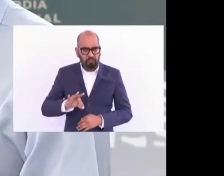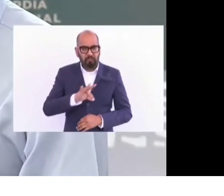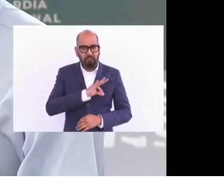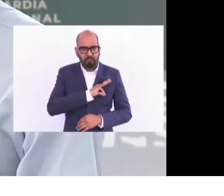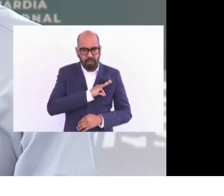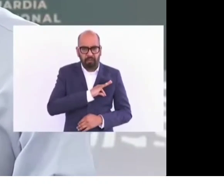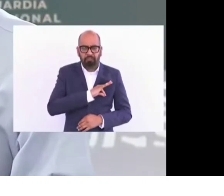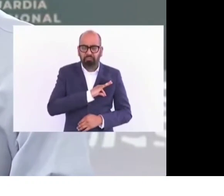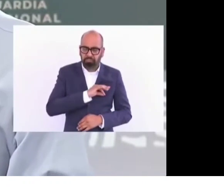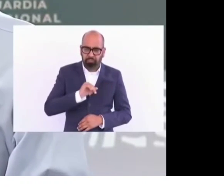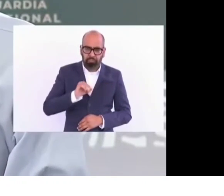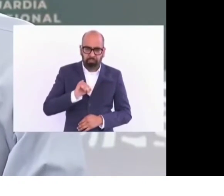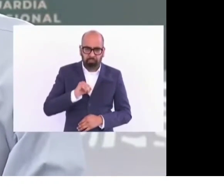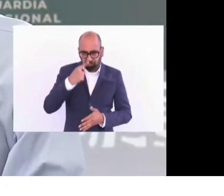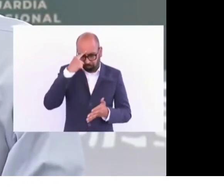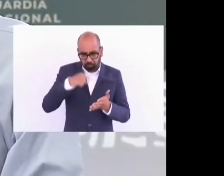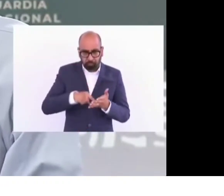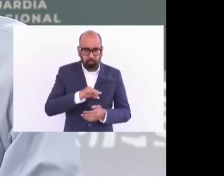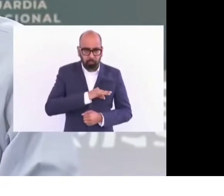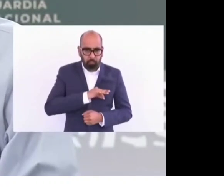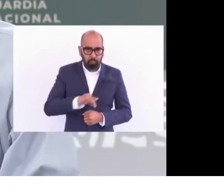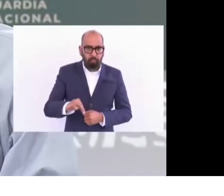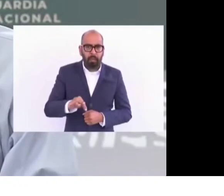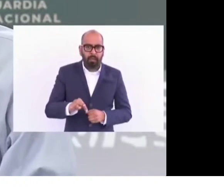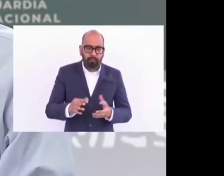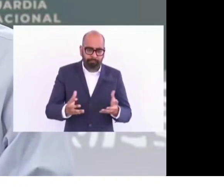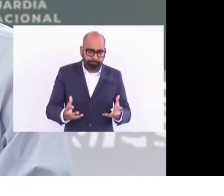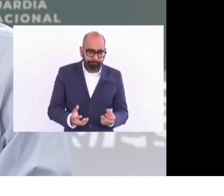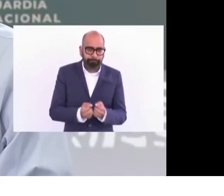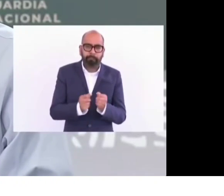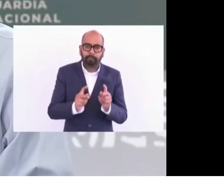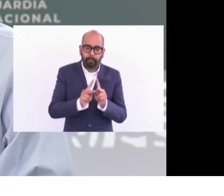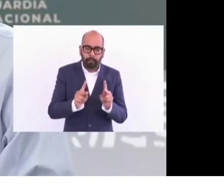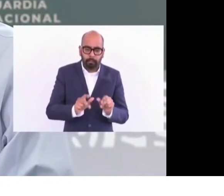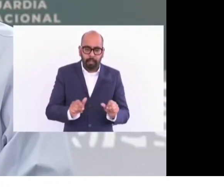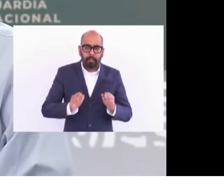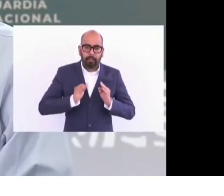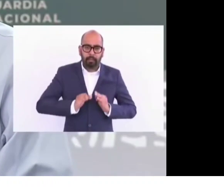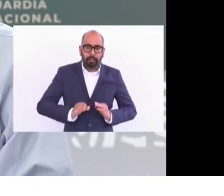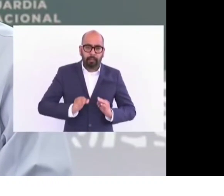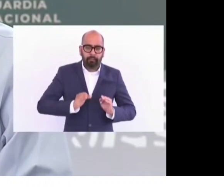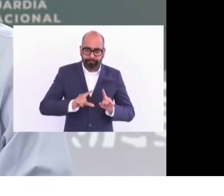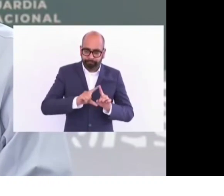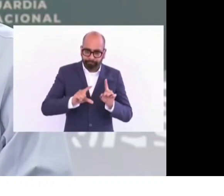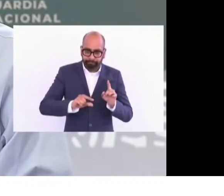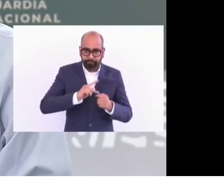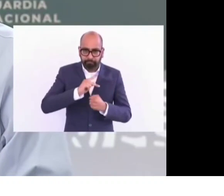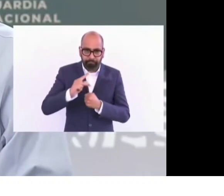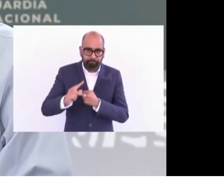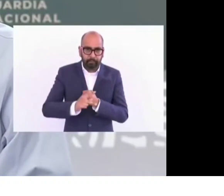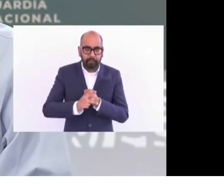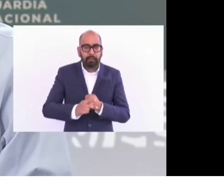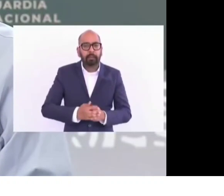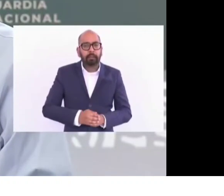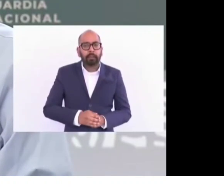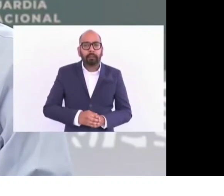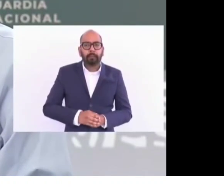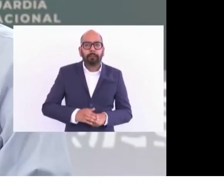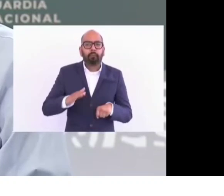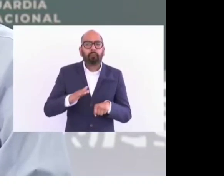poder garantizar la paz y la tranquilidad en nuestro país. Porque ya